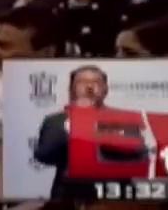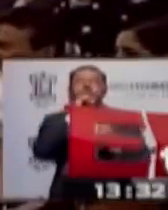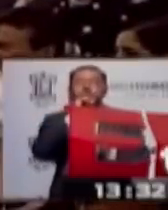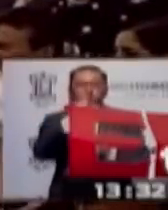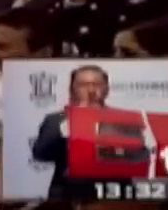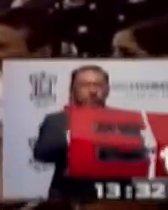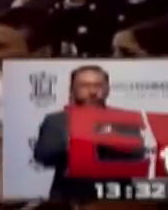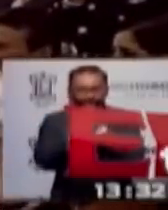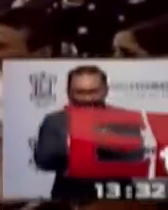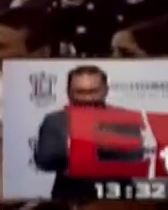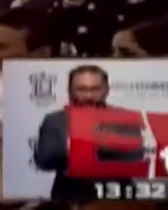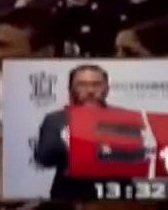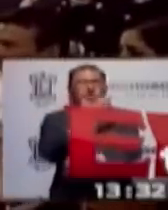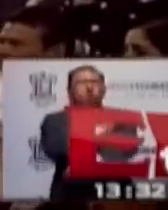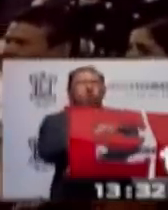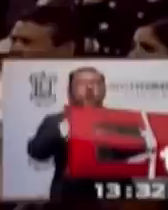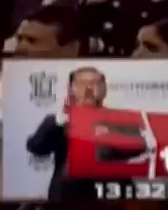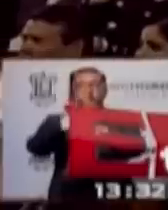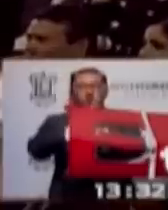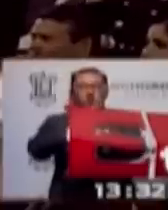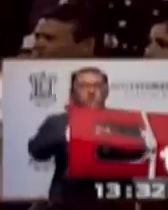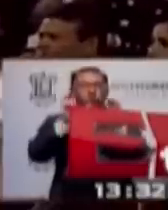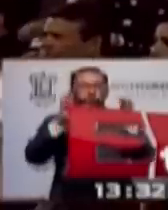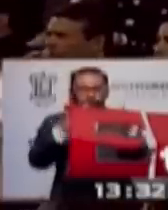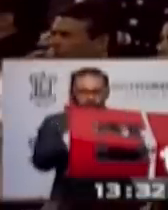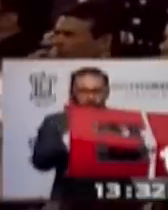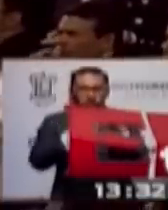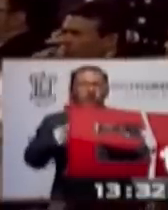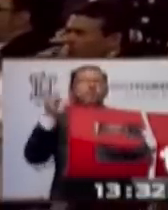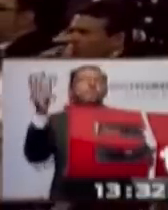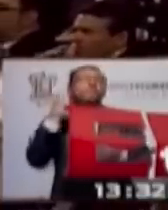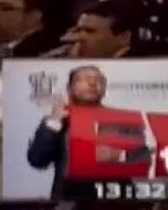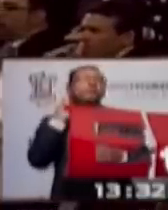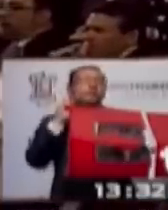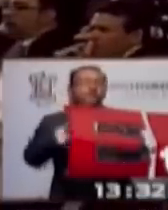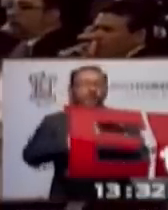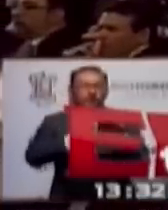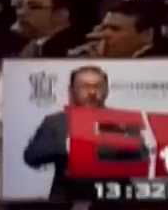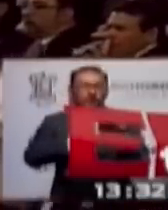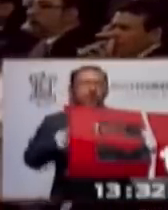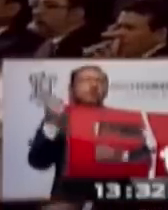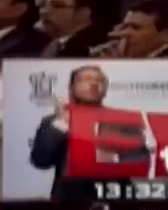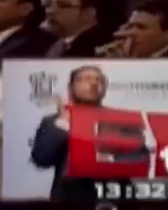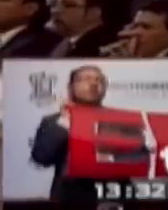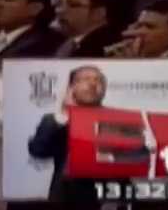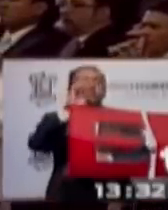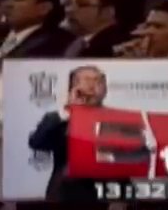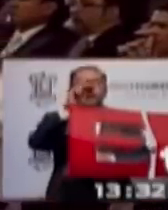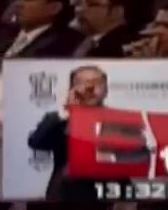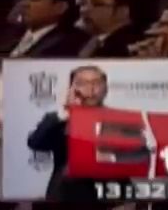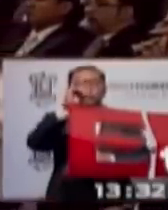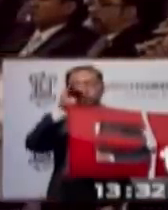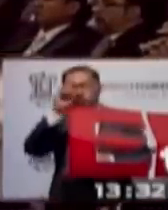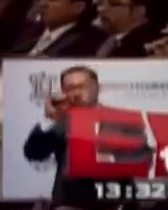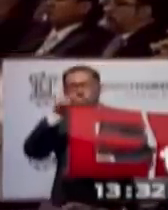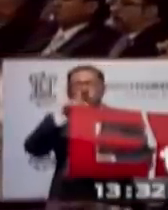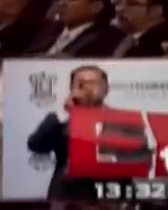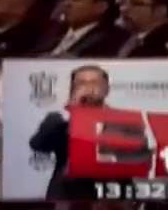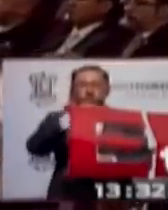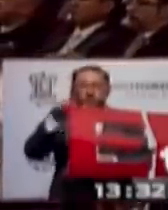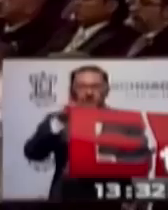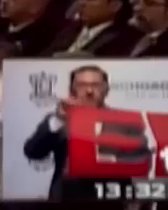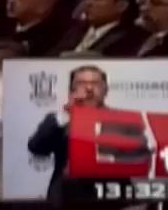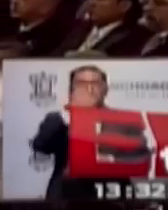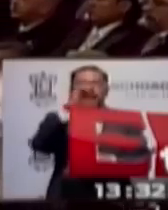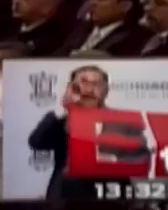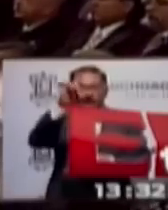también al coordinador parlamentario del Partido Verde, el diputado Ernesto Núñez Aguilar.